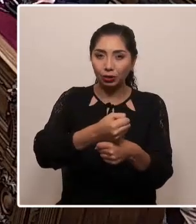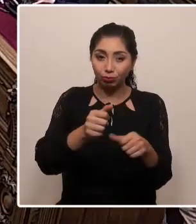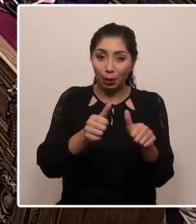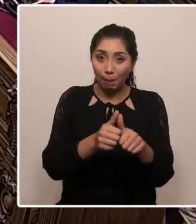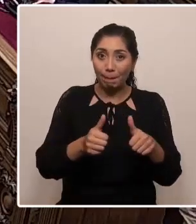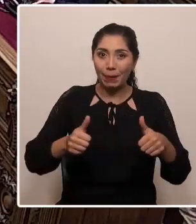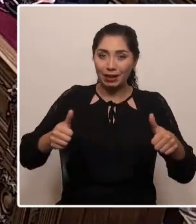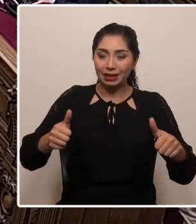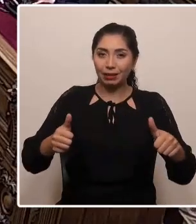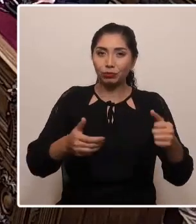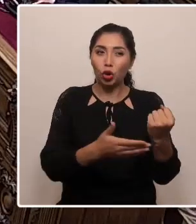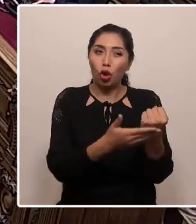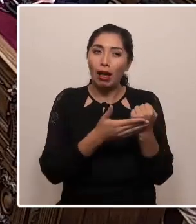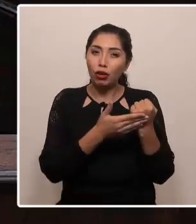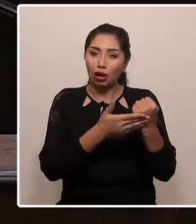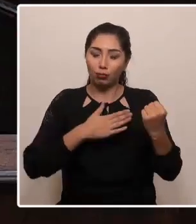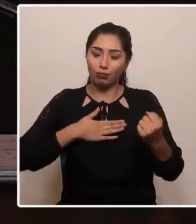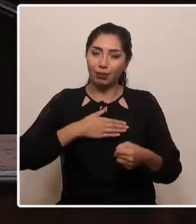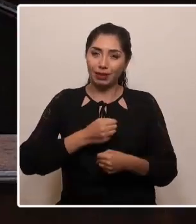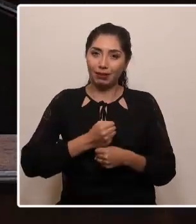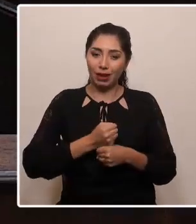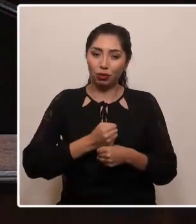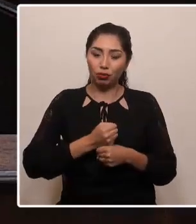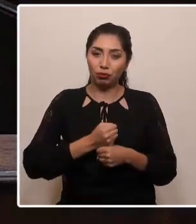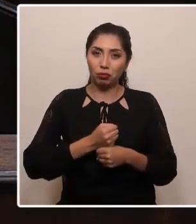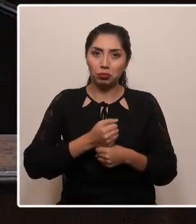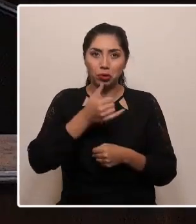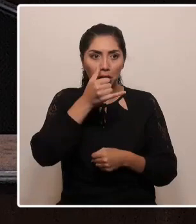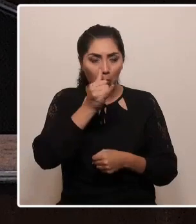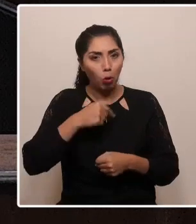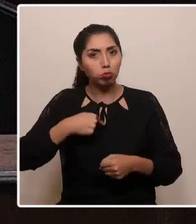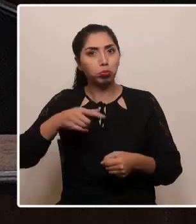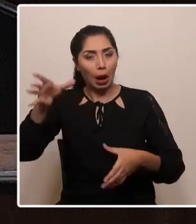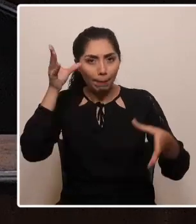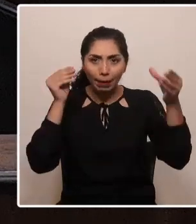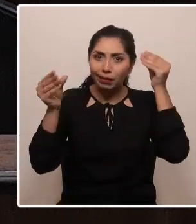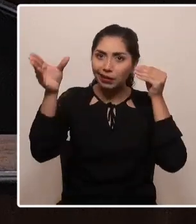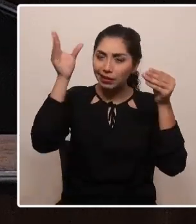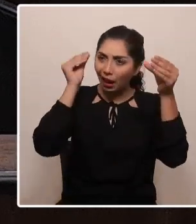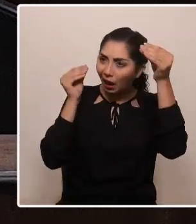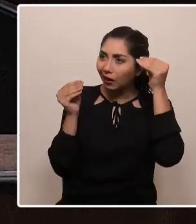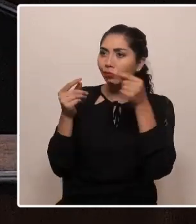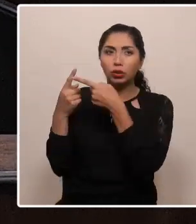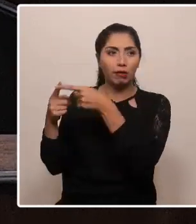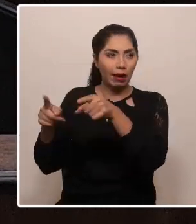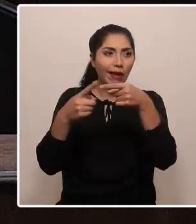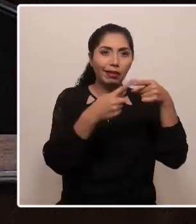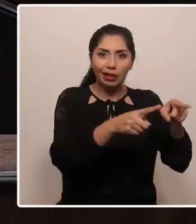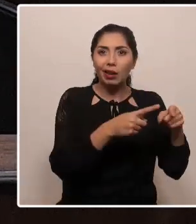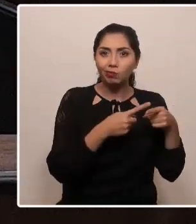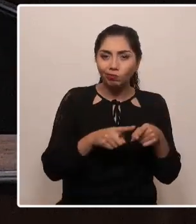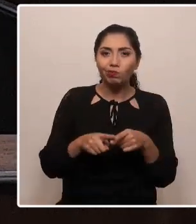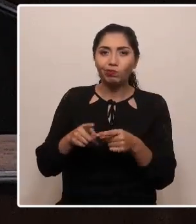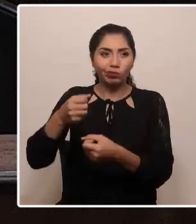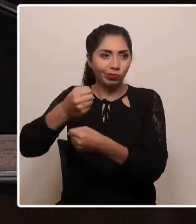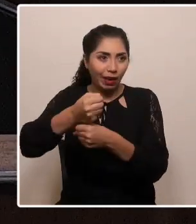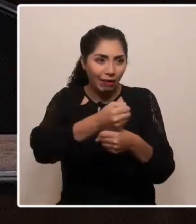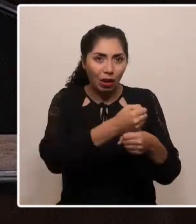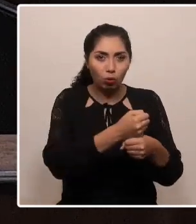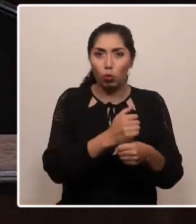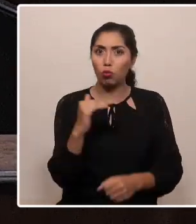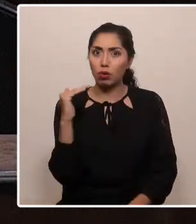y colaboraron con mi labor. Fue una época de aprendizaje, abordando una multiplicidad de tareas en un ritmo vertiginoso que todos y todas